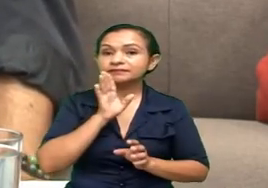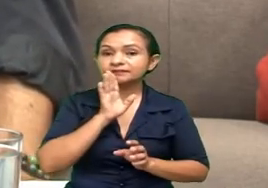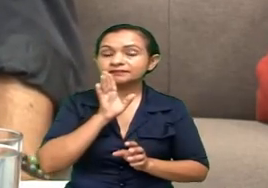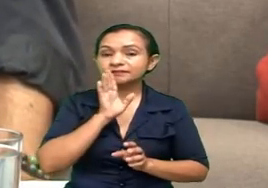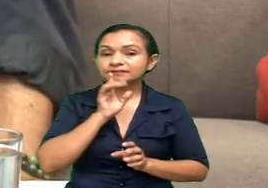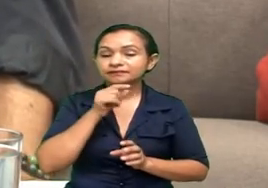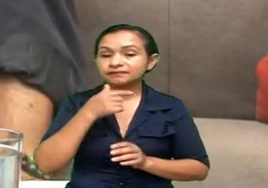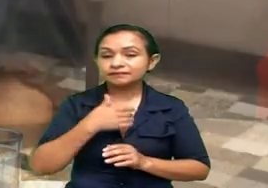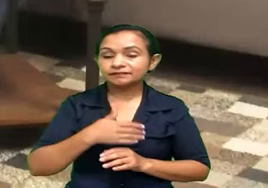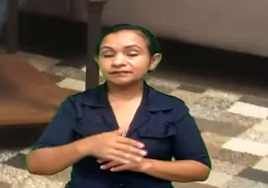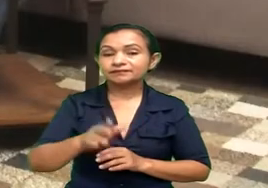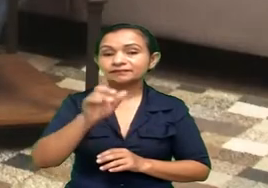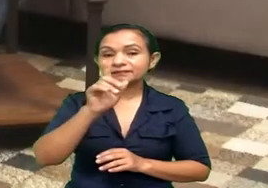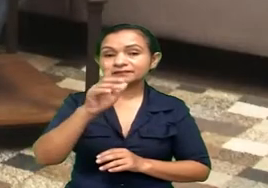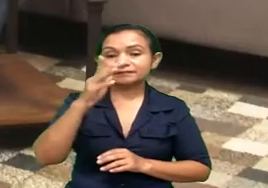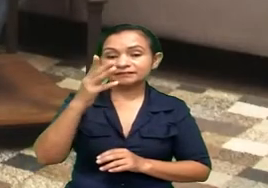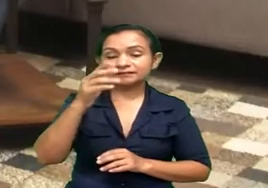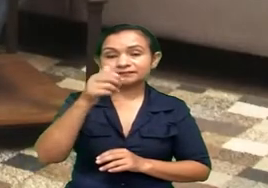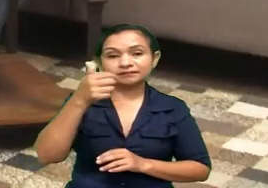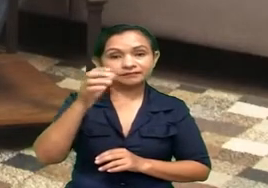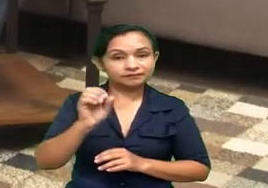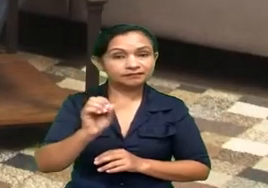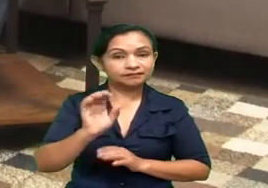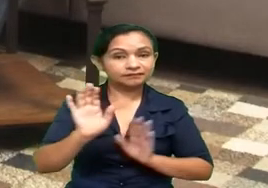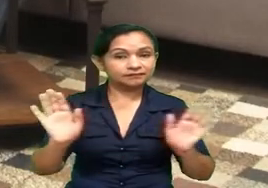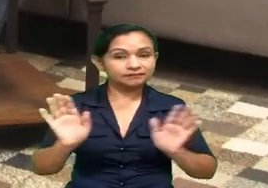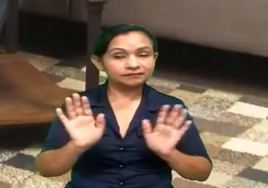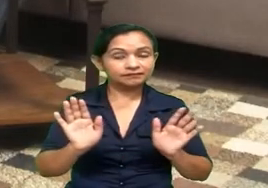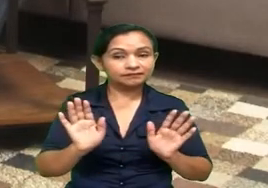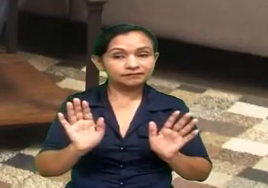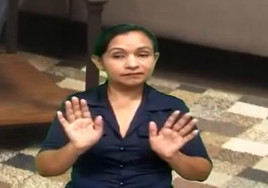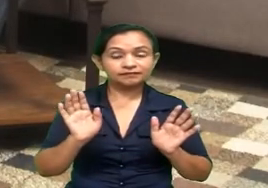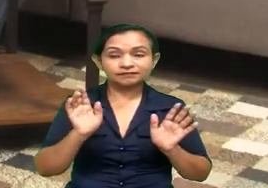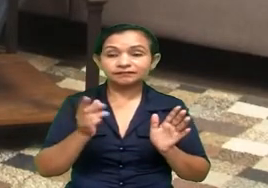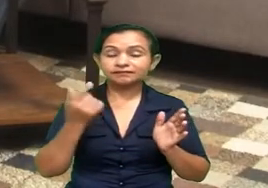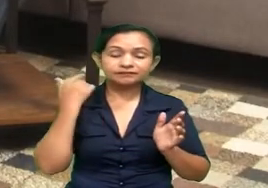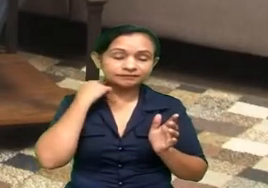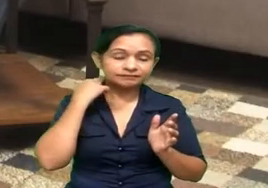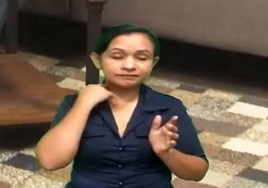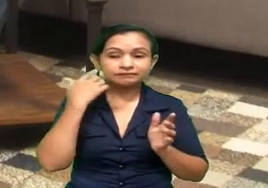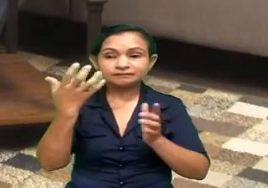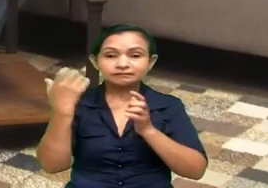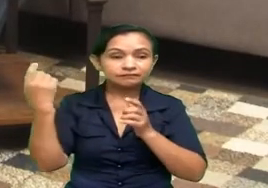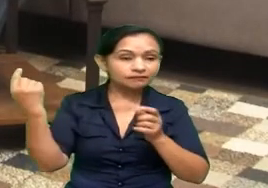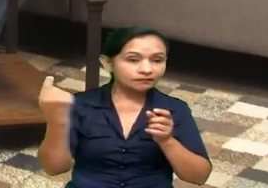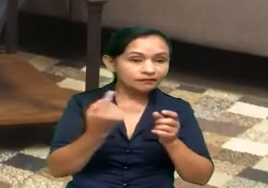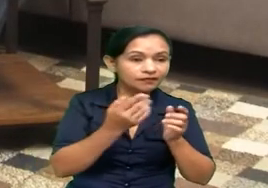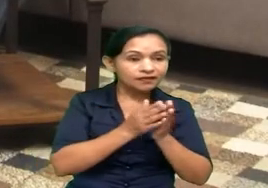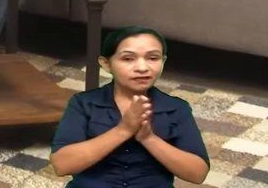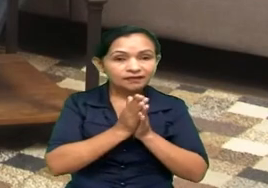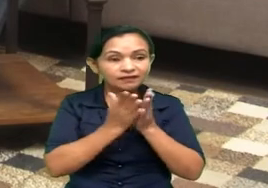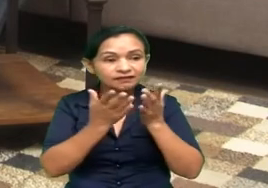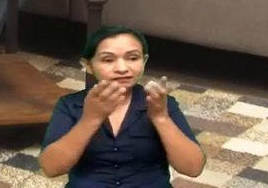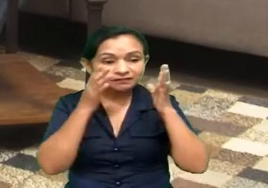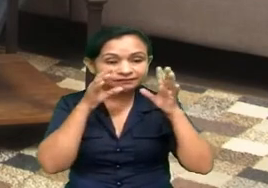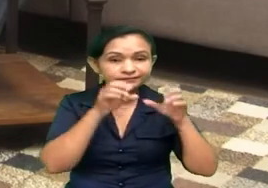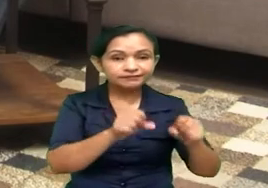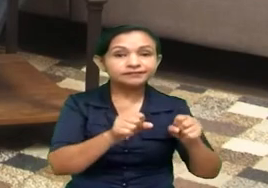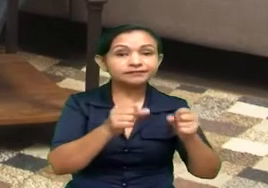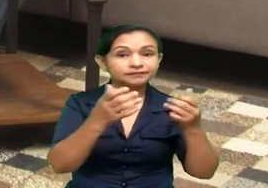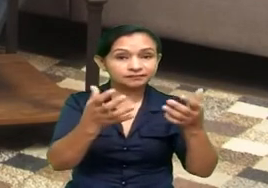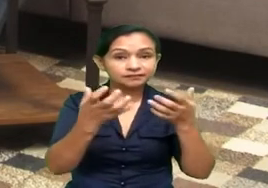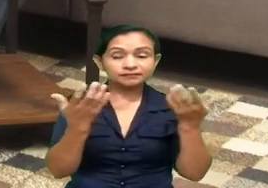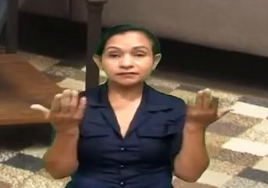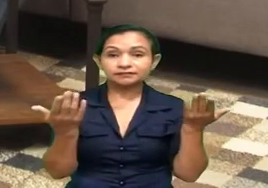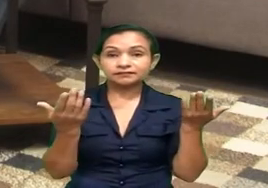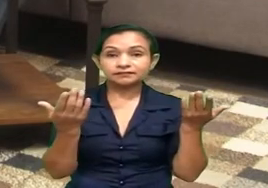hasta 1860. Sí, sí, pero él estuvo uh-huh. siempre, estuvo pendiente, estamos hablando, y la guerra